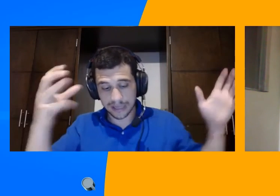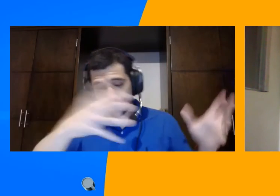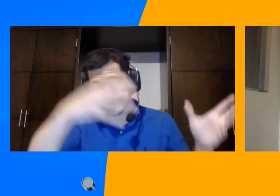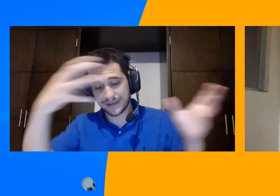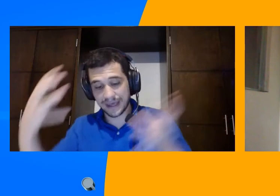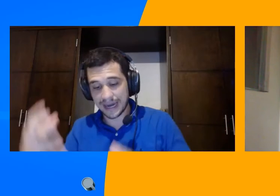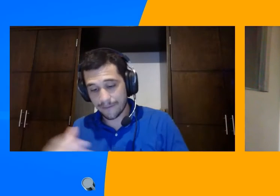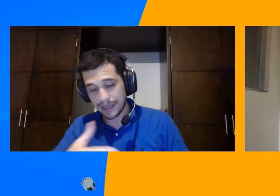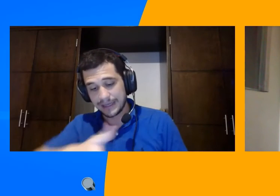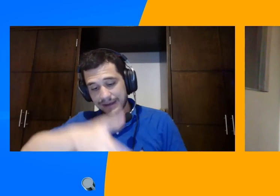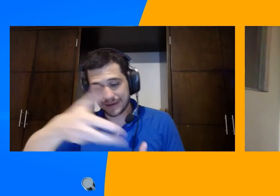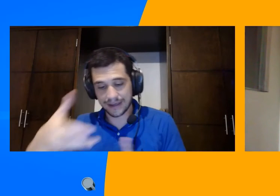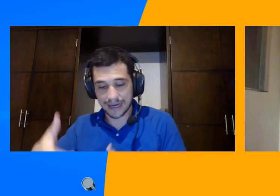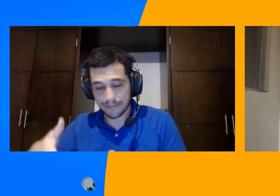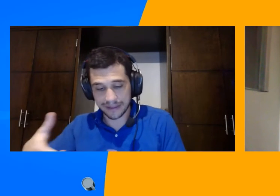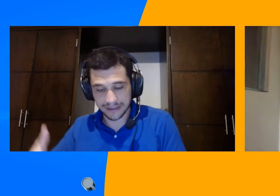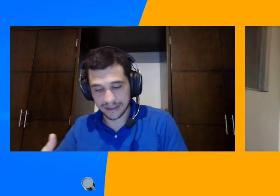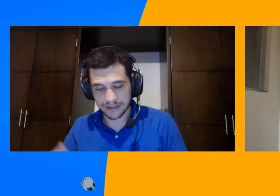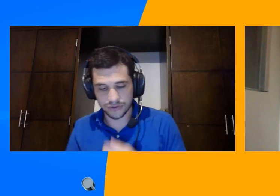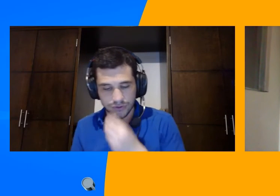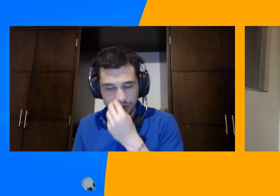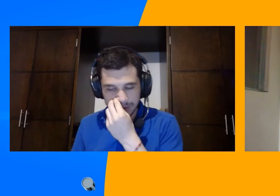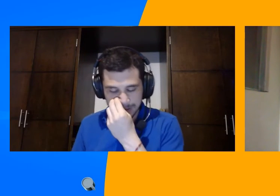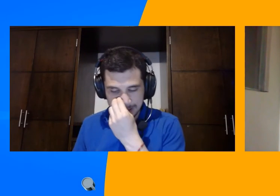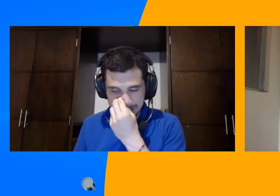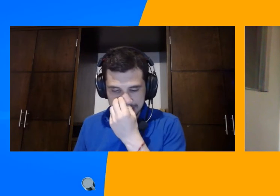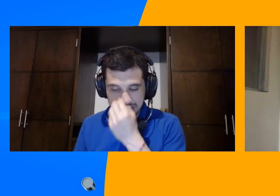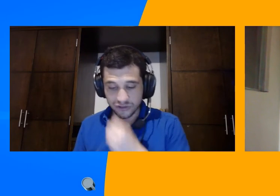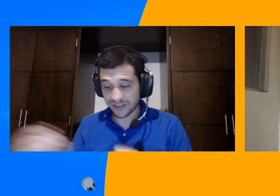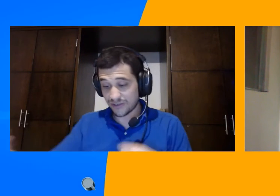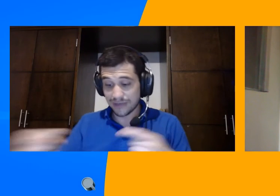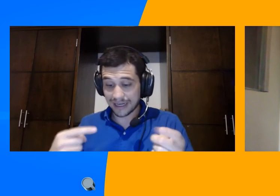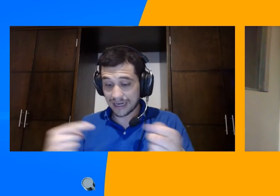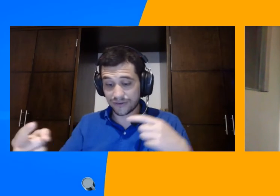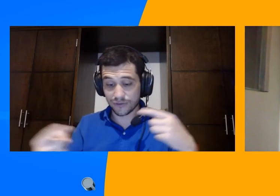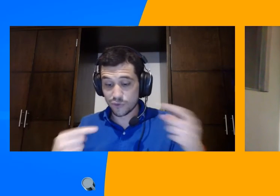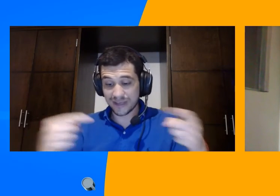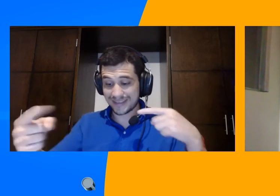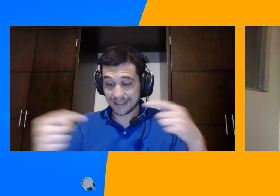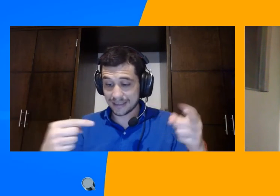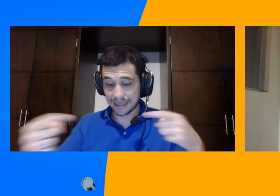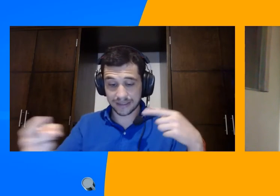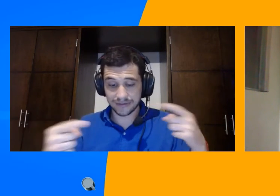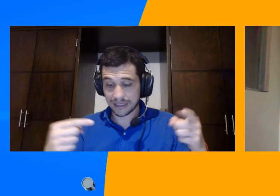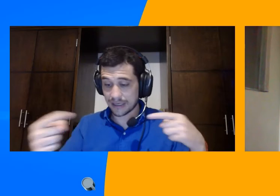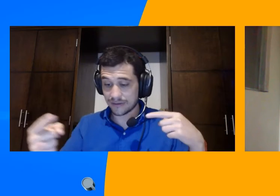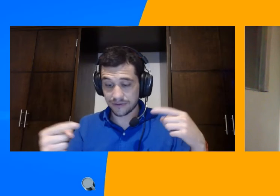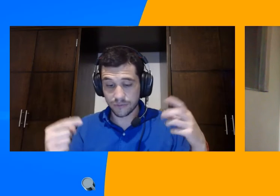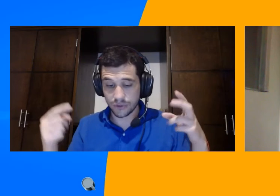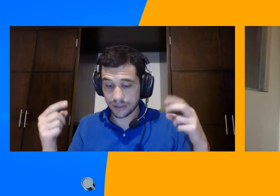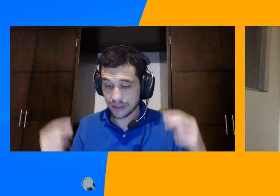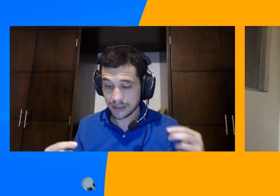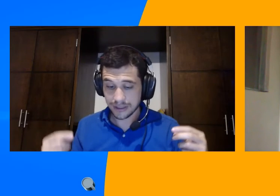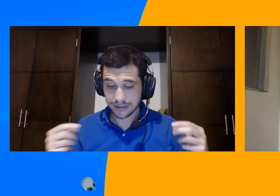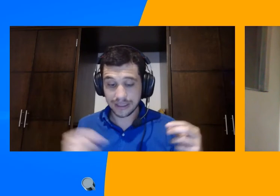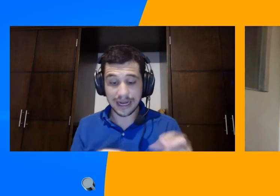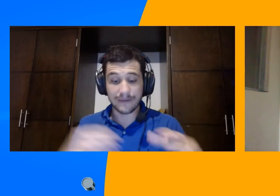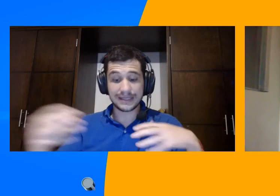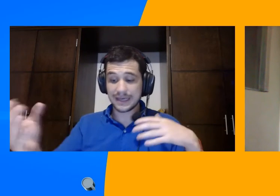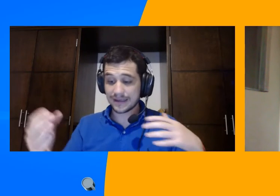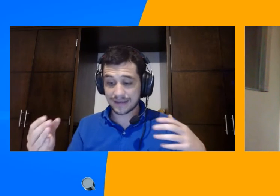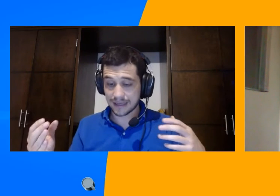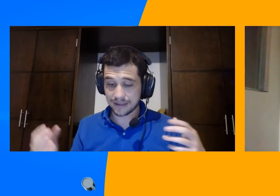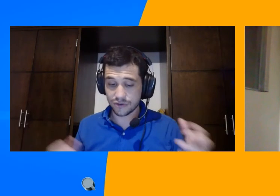visible, algo que se deja ver y que se deja aprender de nosotros. Y entonces es una relación muy estética, es una relación muy de